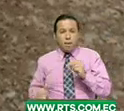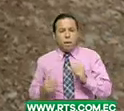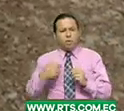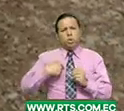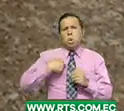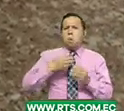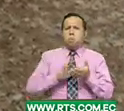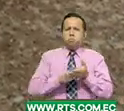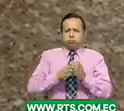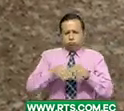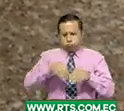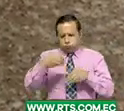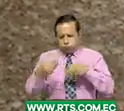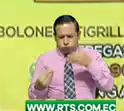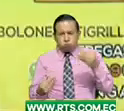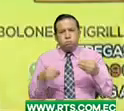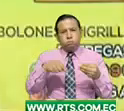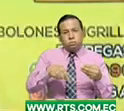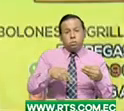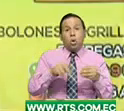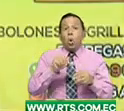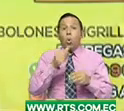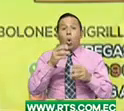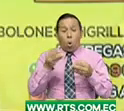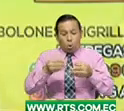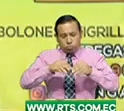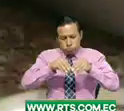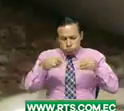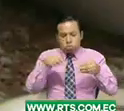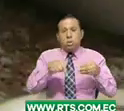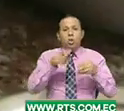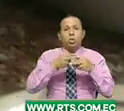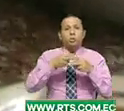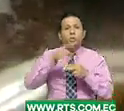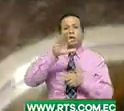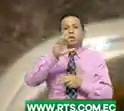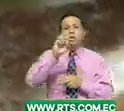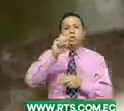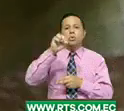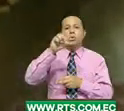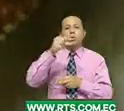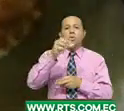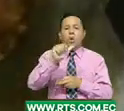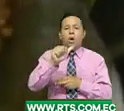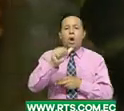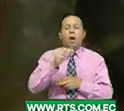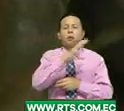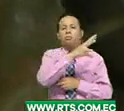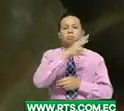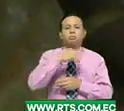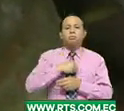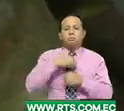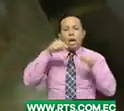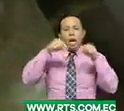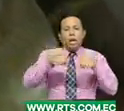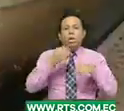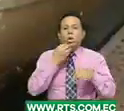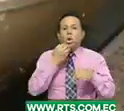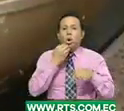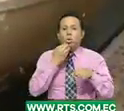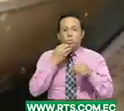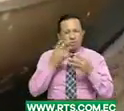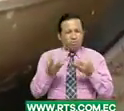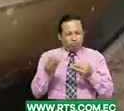La tonga es un plato manaba que allí lo hacen con arroz blanco, pero yo le di el toque guayaco, que es el moro de lenteja, que les ha gustado mucho a la gente.